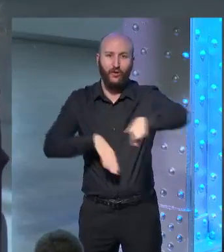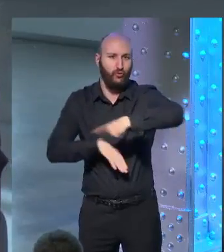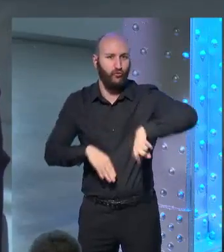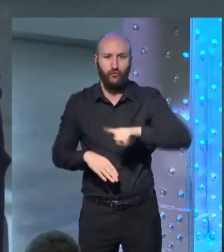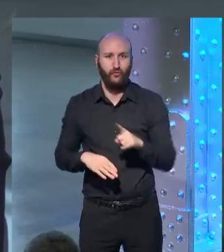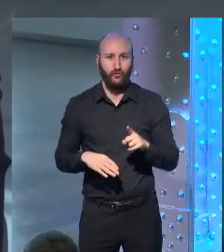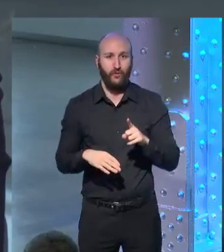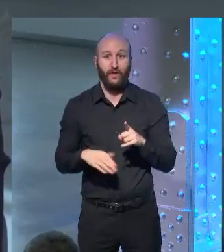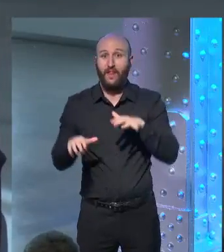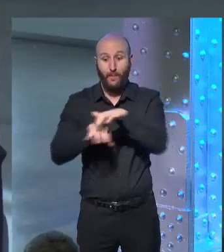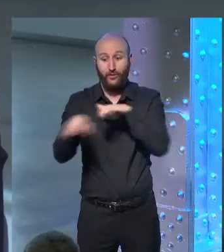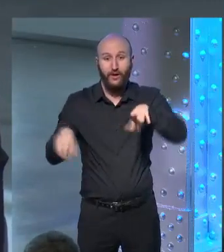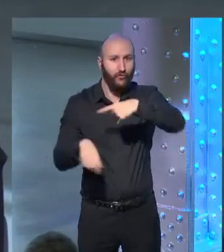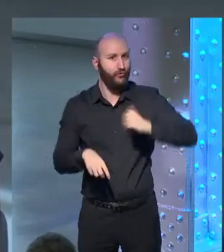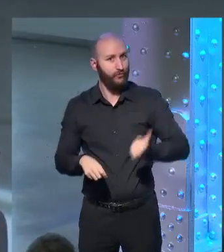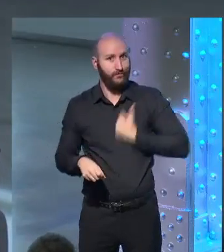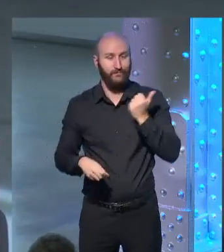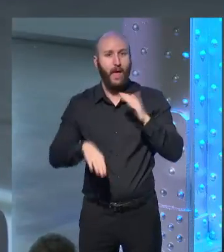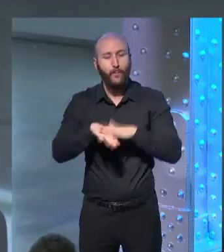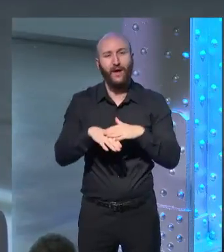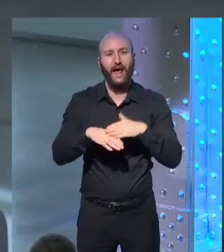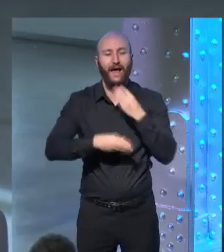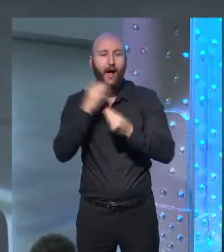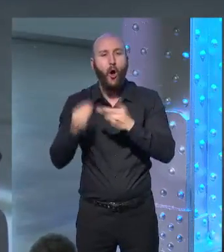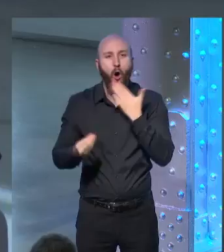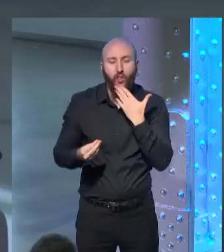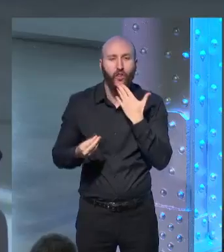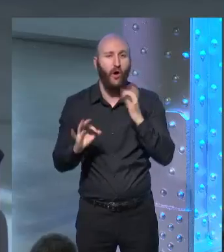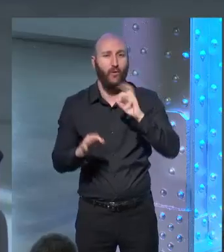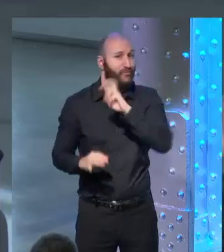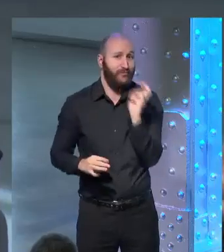Que muchos la aprovecharemos para nuestros hobbies o lo que nos guste, ¿no?